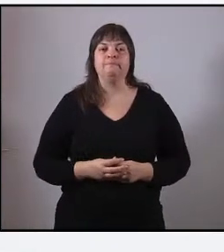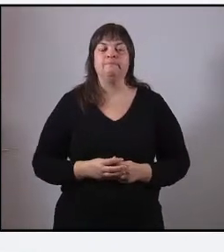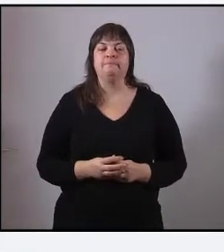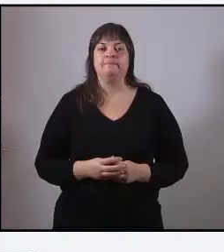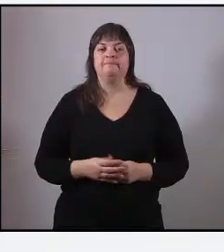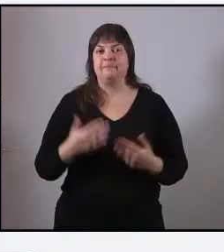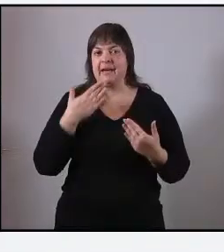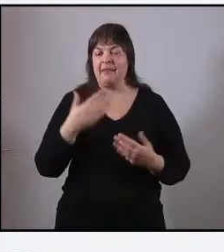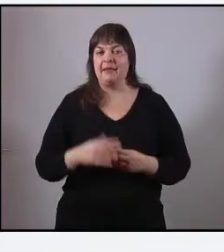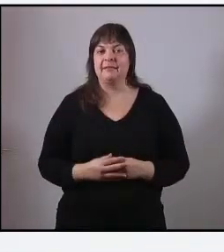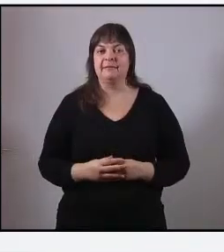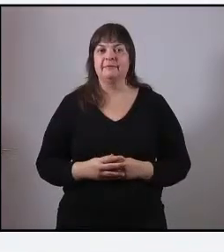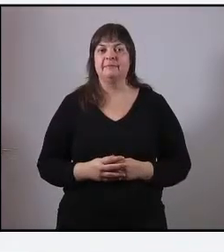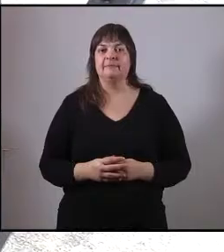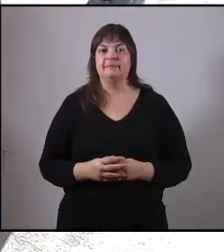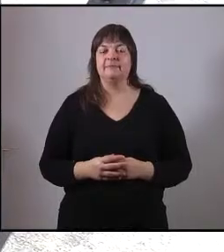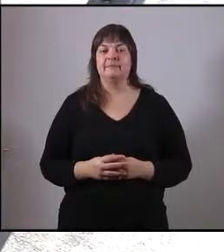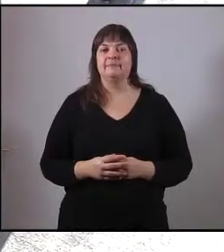Gracias.